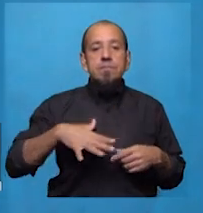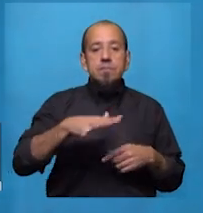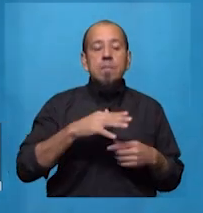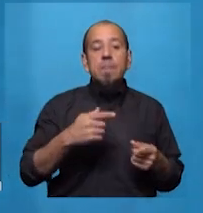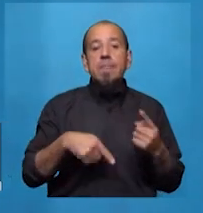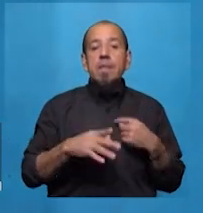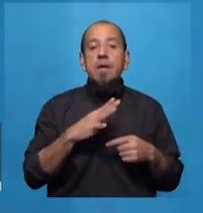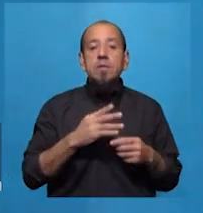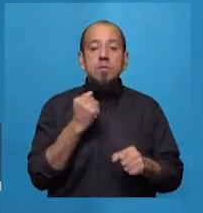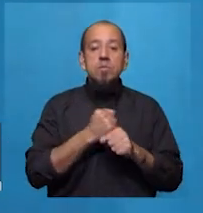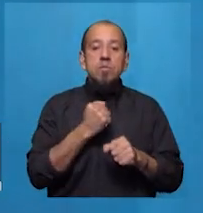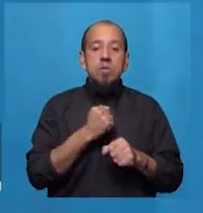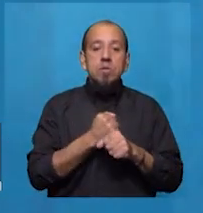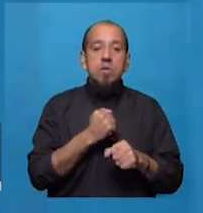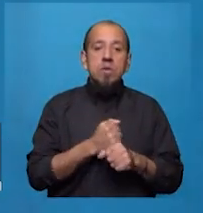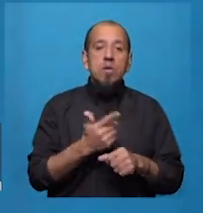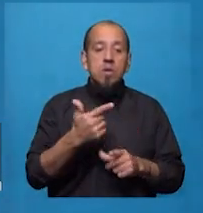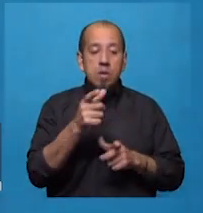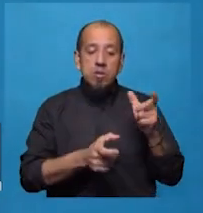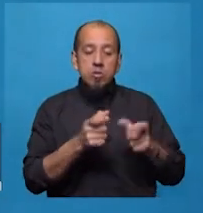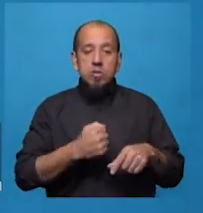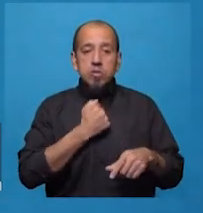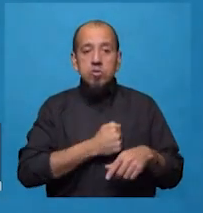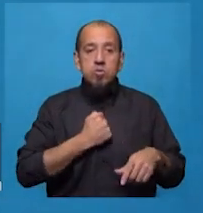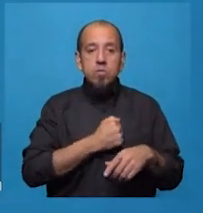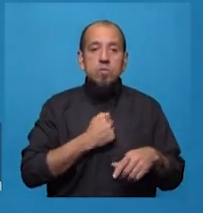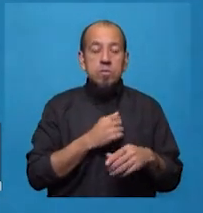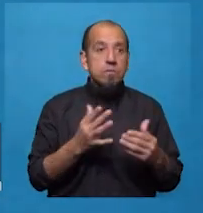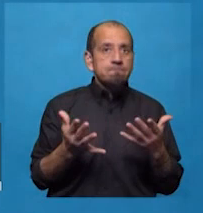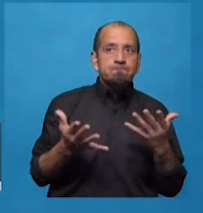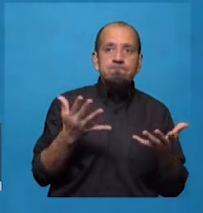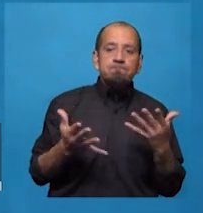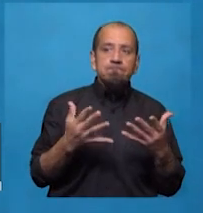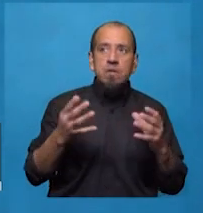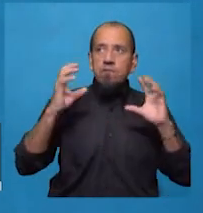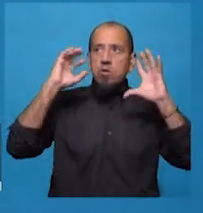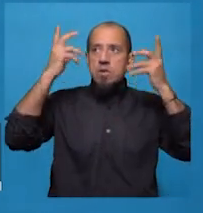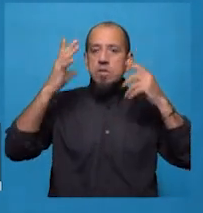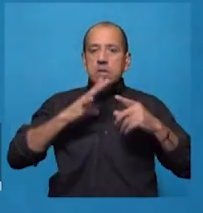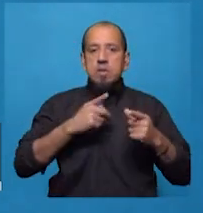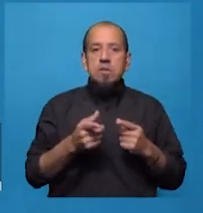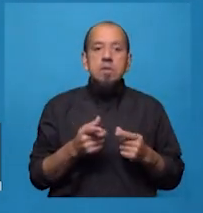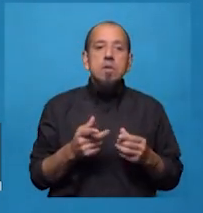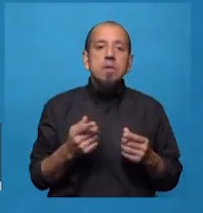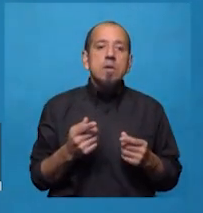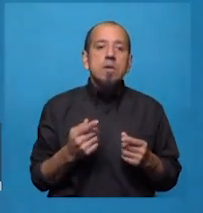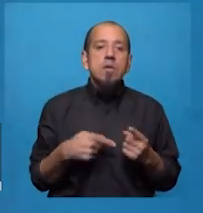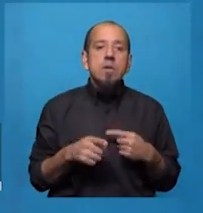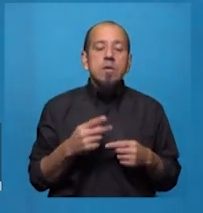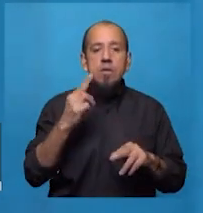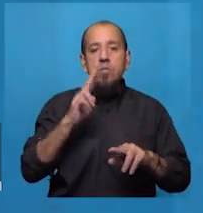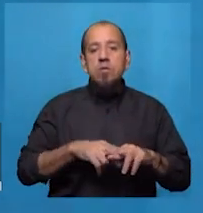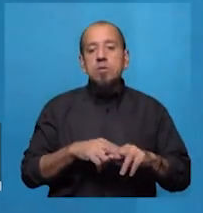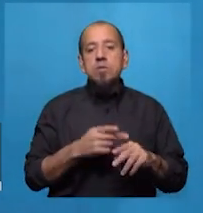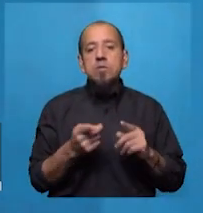los barrios tiene que haber un trabajo enorme con las víctimas con la gente que queda impactada por la violencia y por las muertes